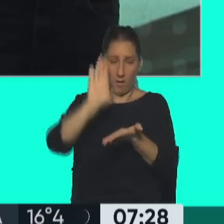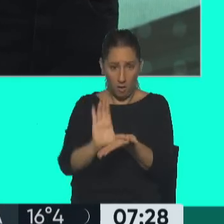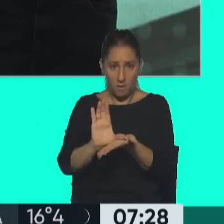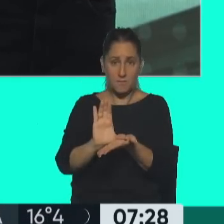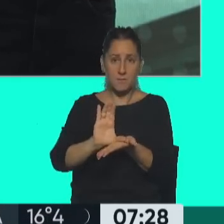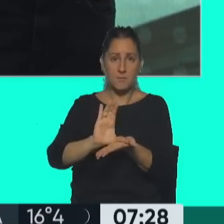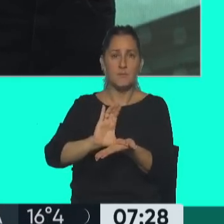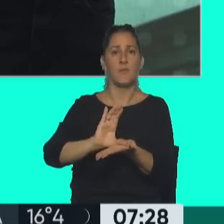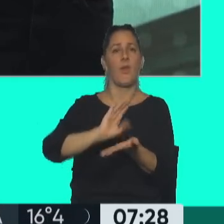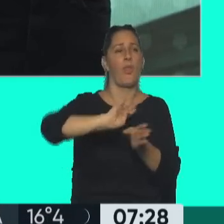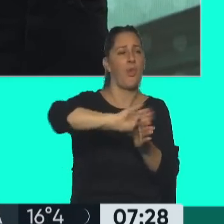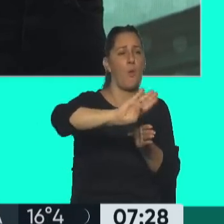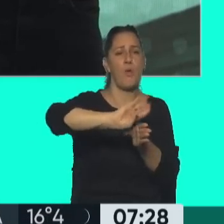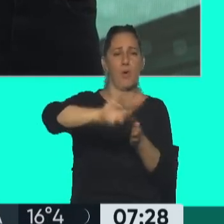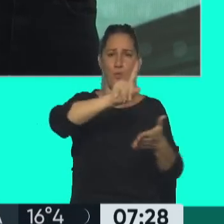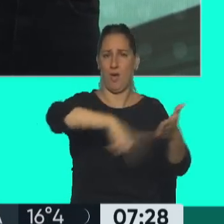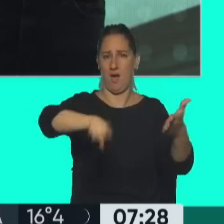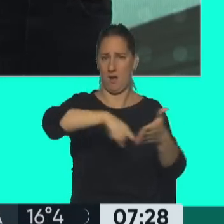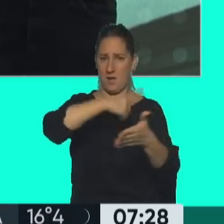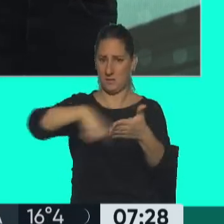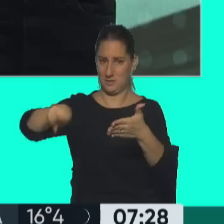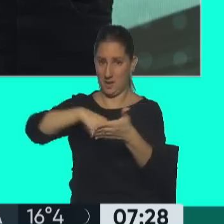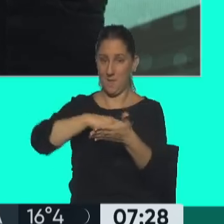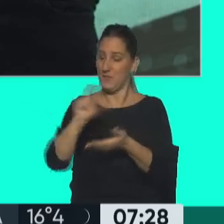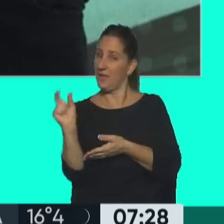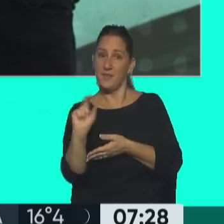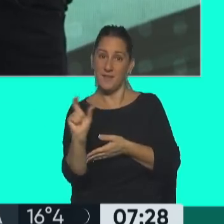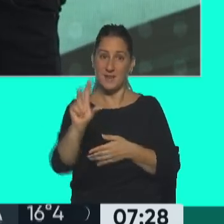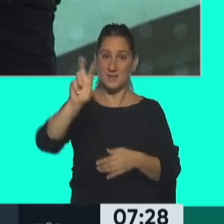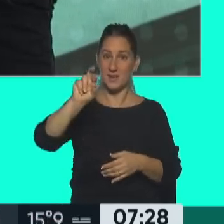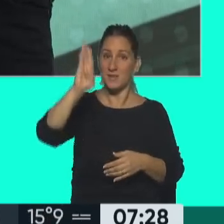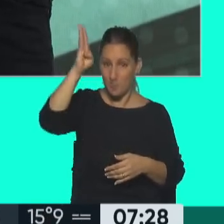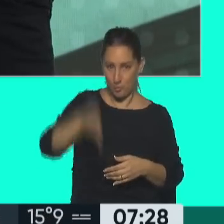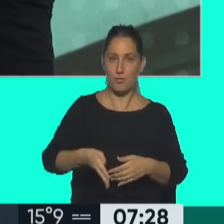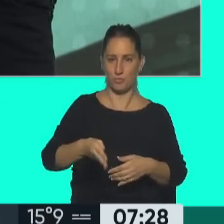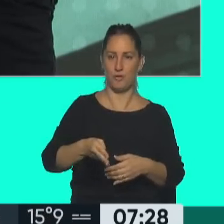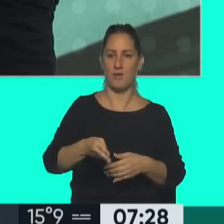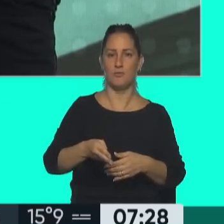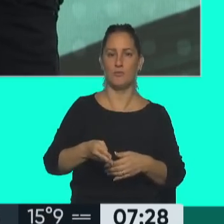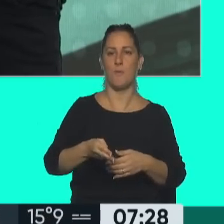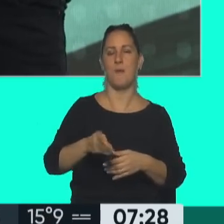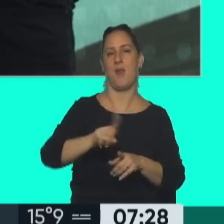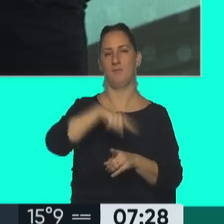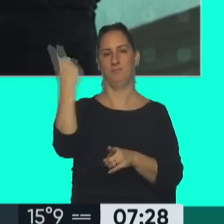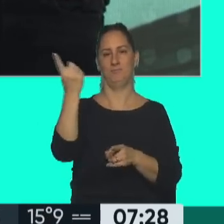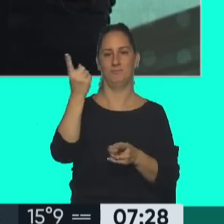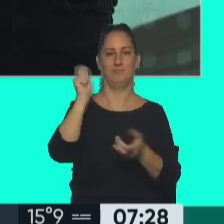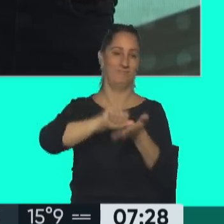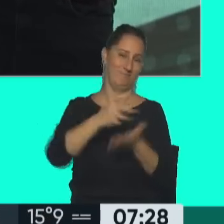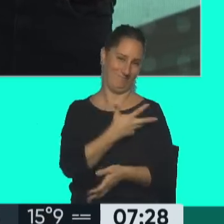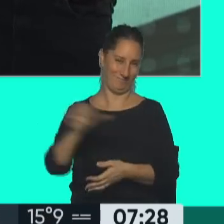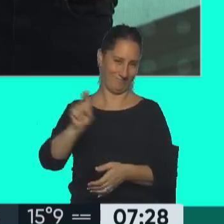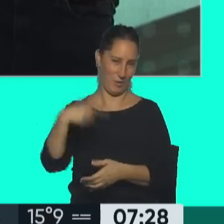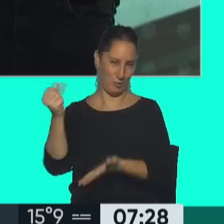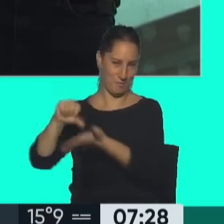decidió cancelar deuda. Y un 30% efectivamente se utilizó para la formación de activos externos, es decir, la fuga.